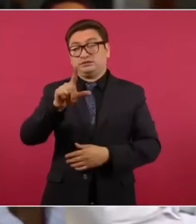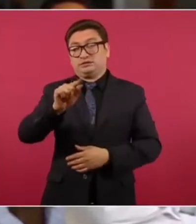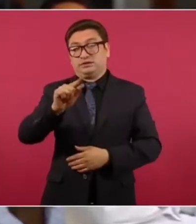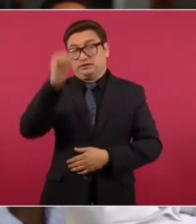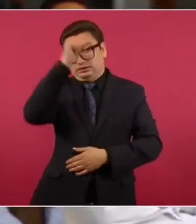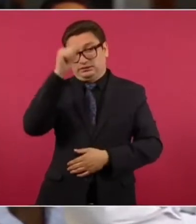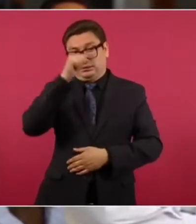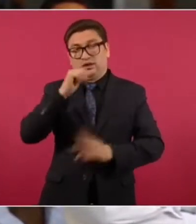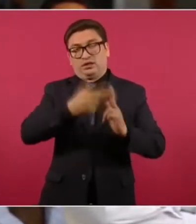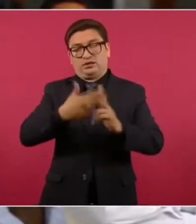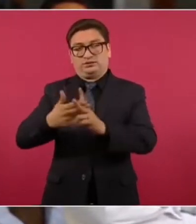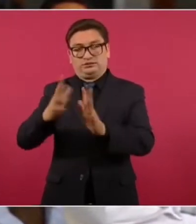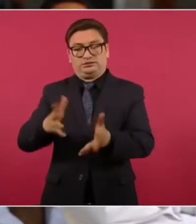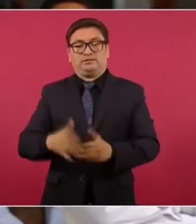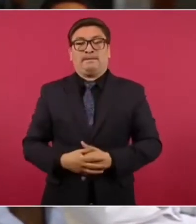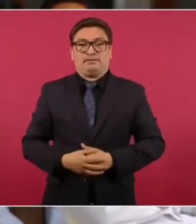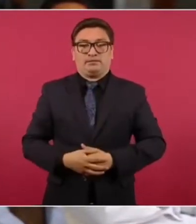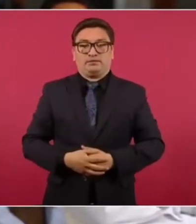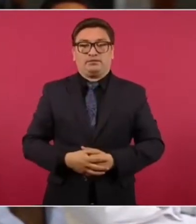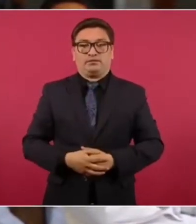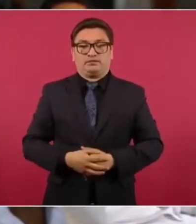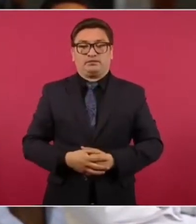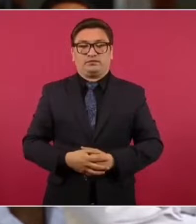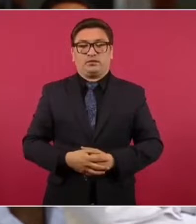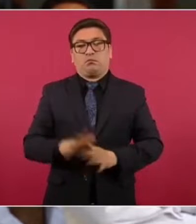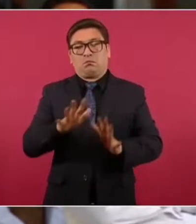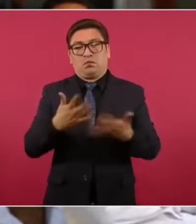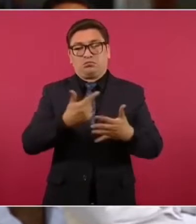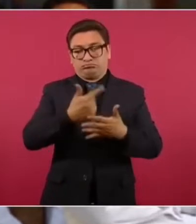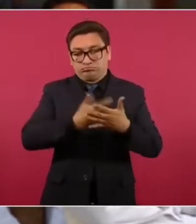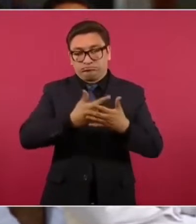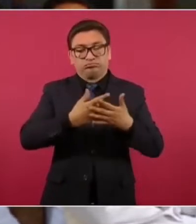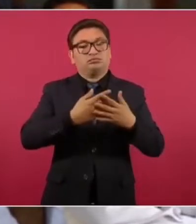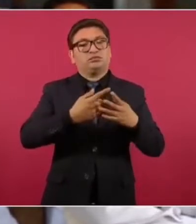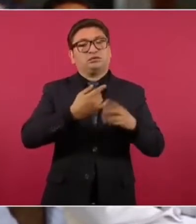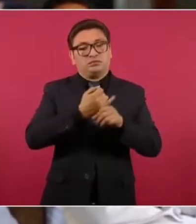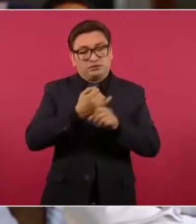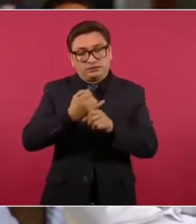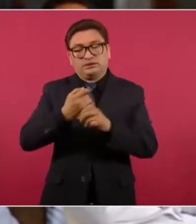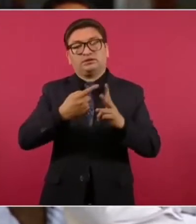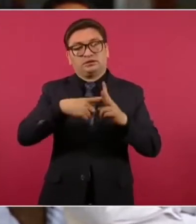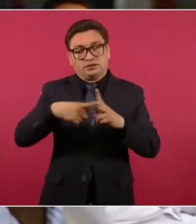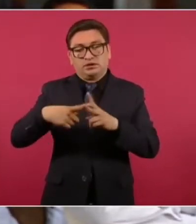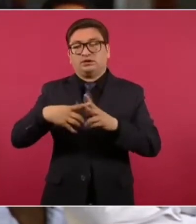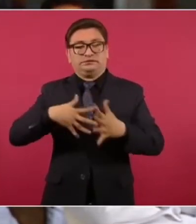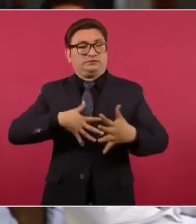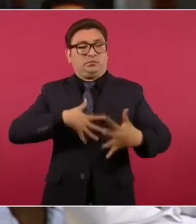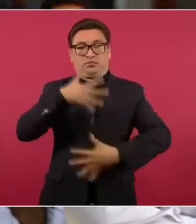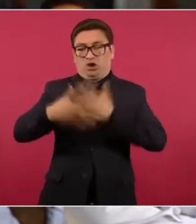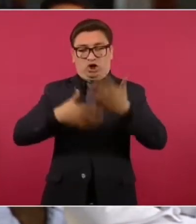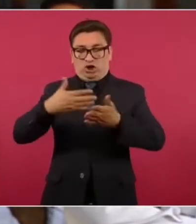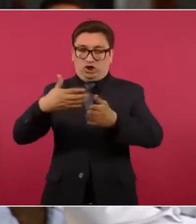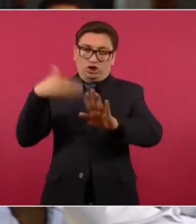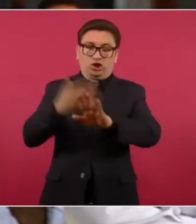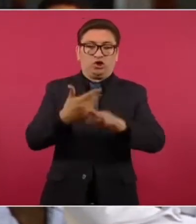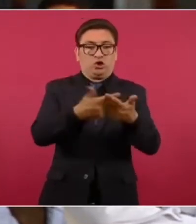sacerdotes asesinados. De acuerdo con cifras de estudios sobre violencia